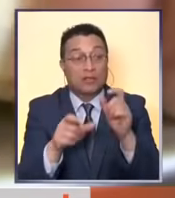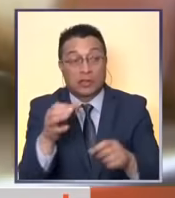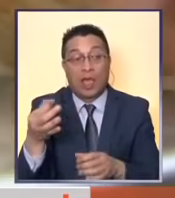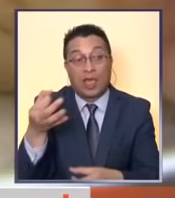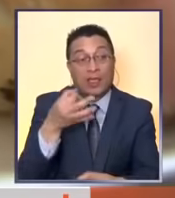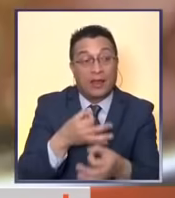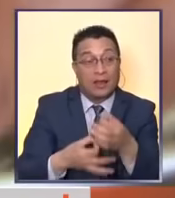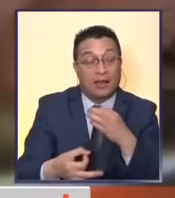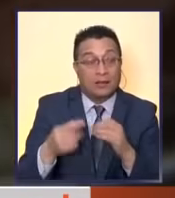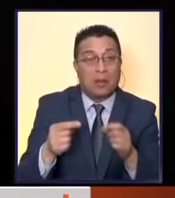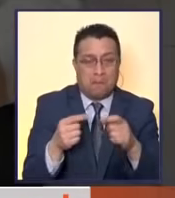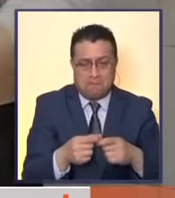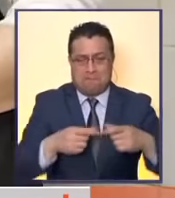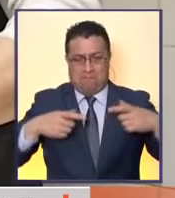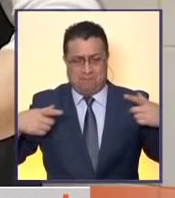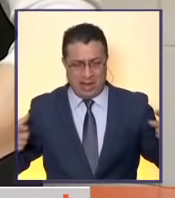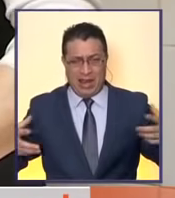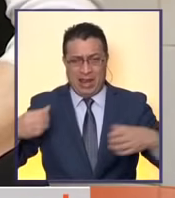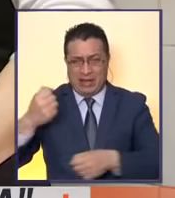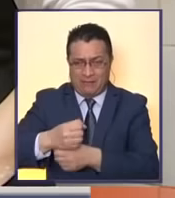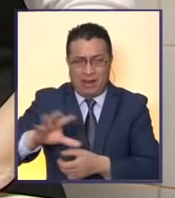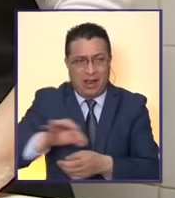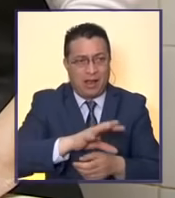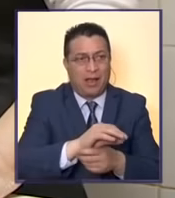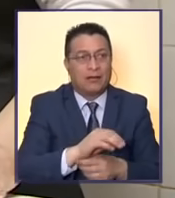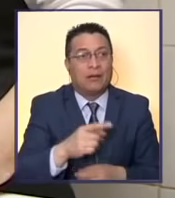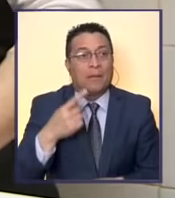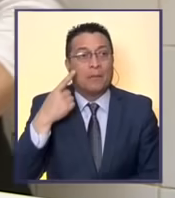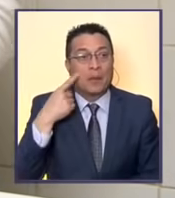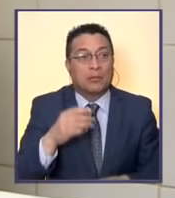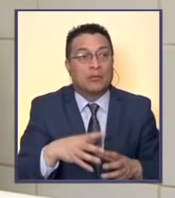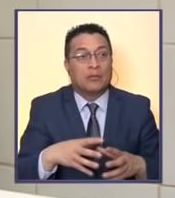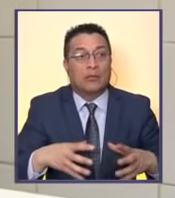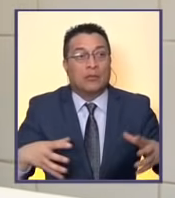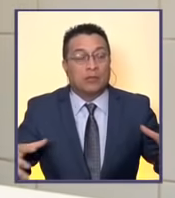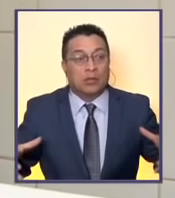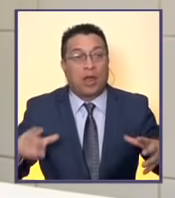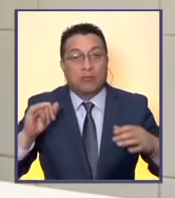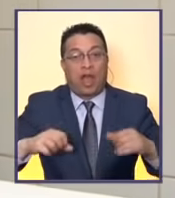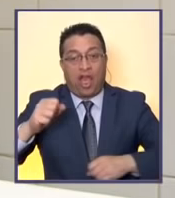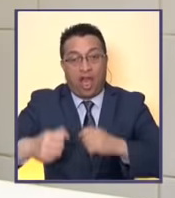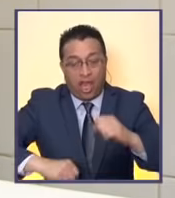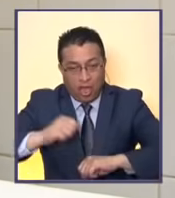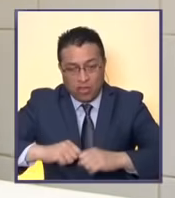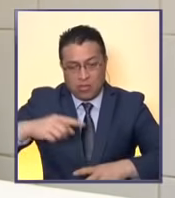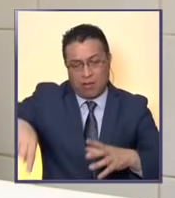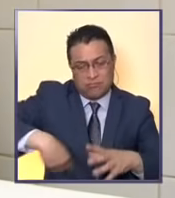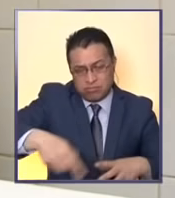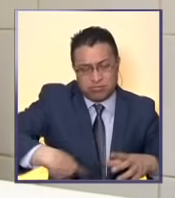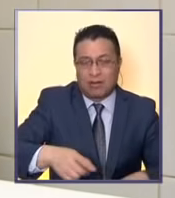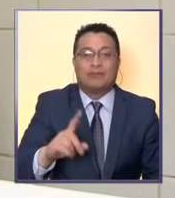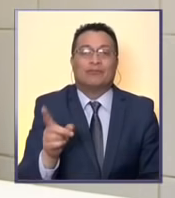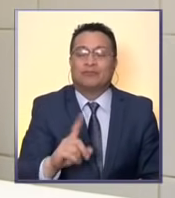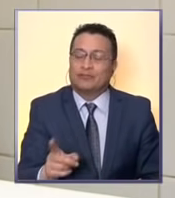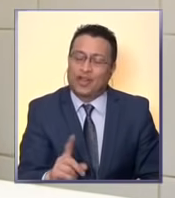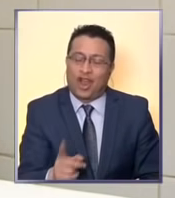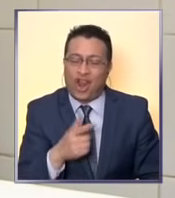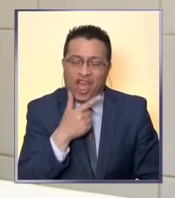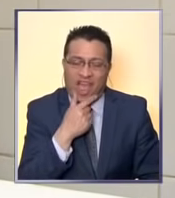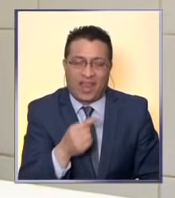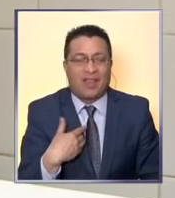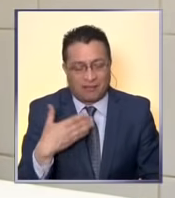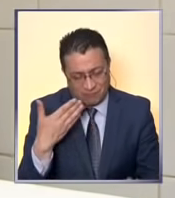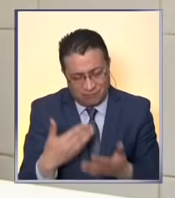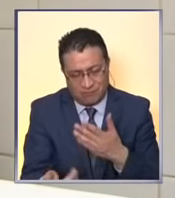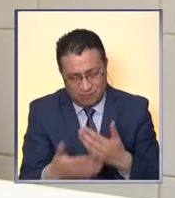Nos agrandemos, qué sé yo, pero al agrandarnos tenemos que industrializarnos. Y eso es lo que nosotros no queremos, queremos llevar